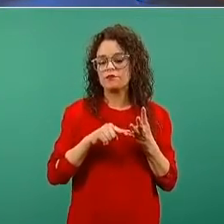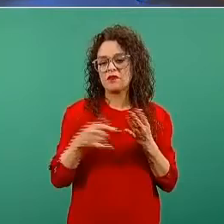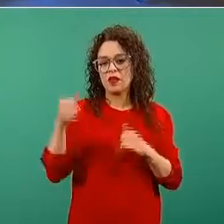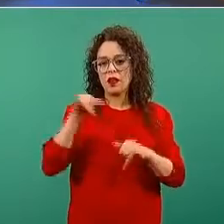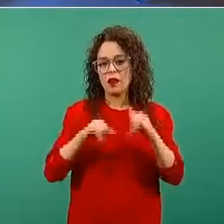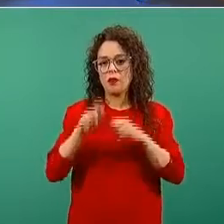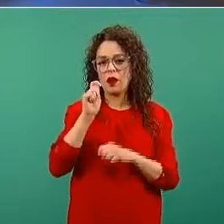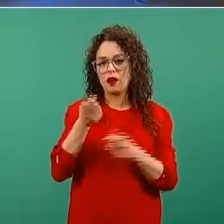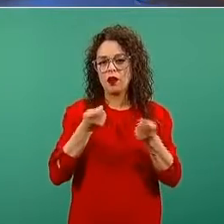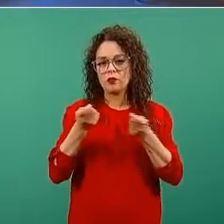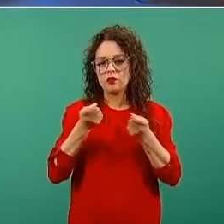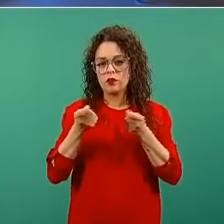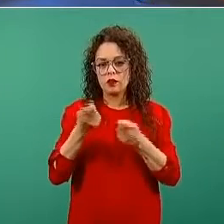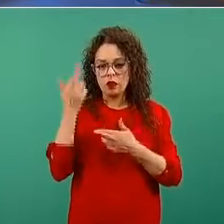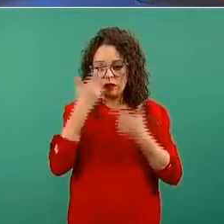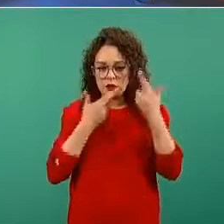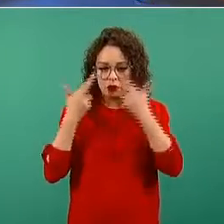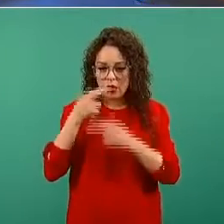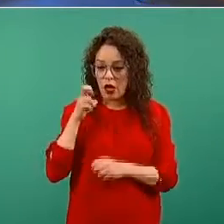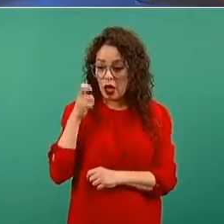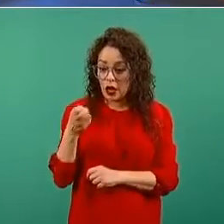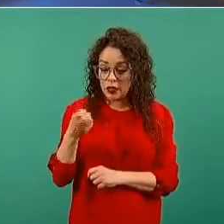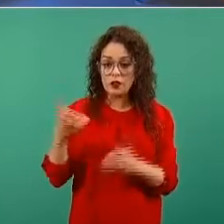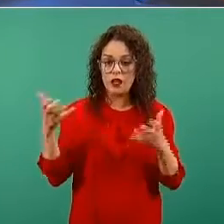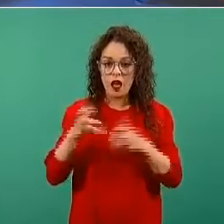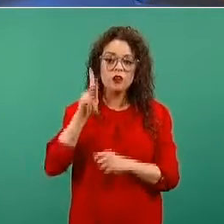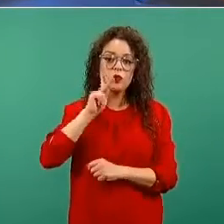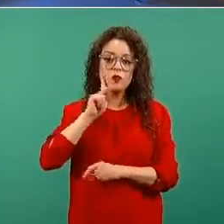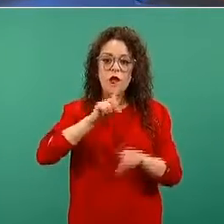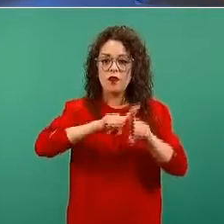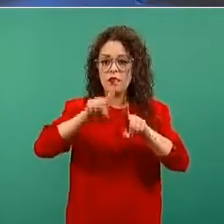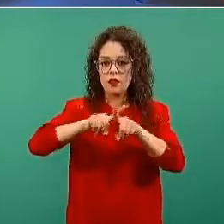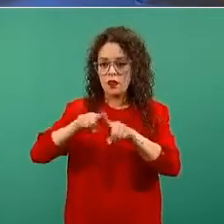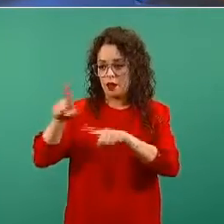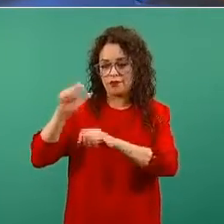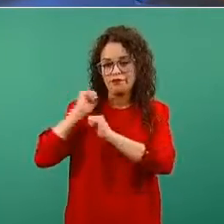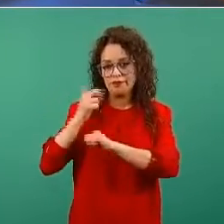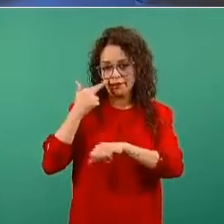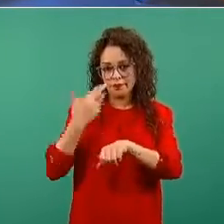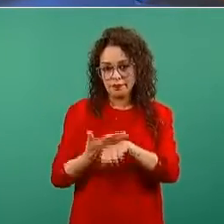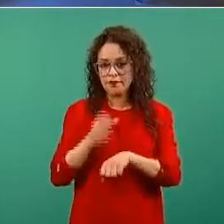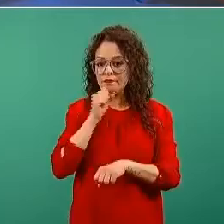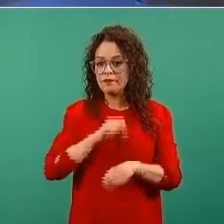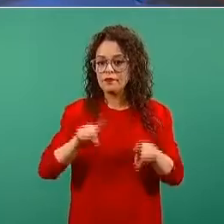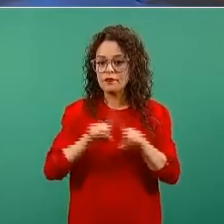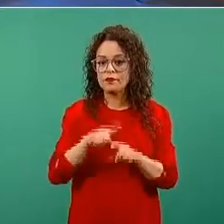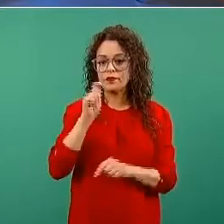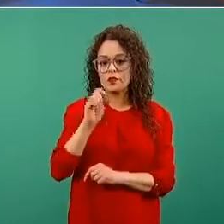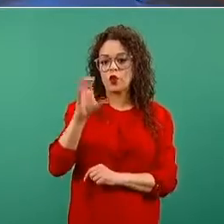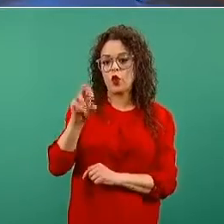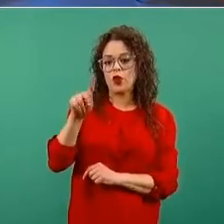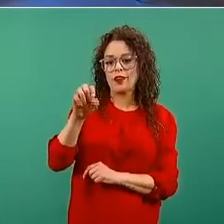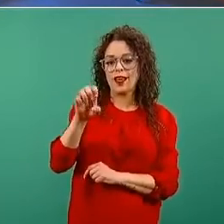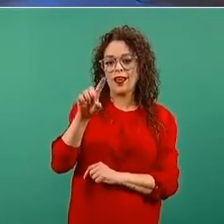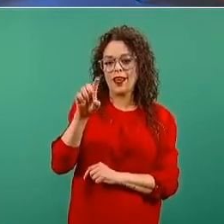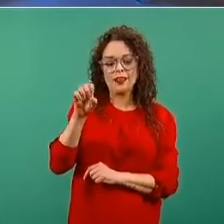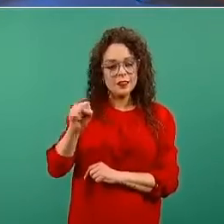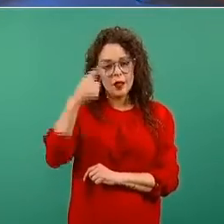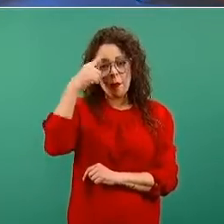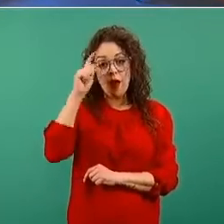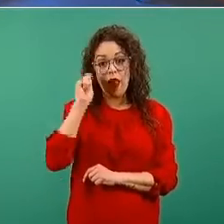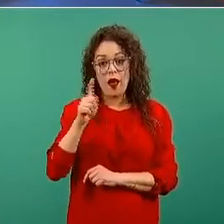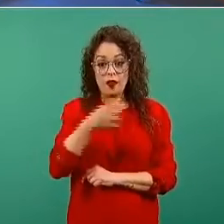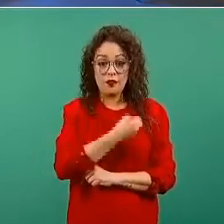que es precisamente el laboratorio que realiza estas pruebas. Igualmente el comisionado Cortés en fomento sanitario, y